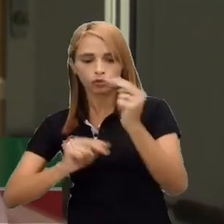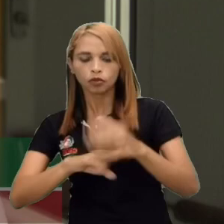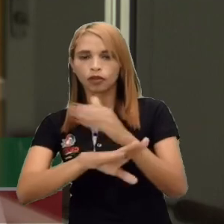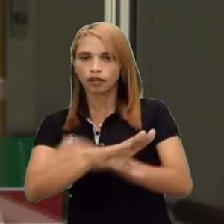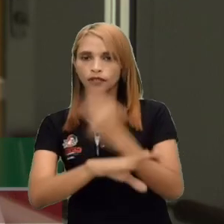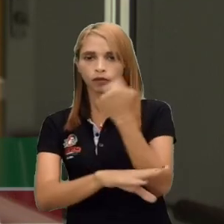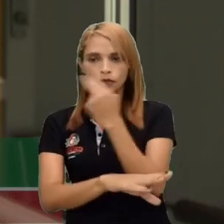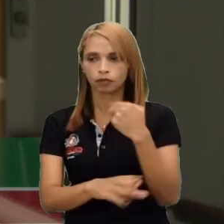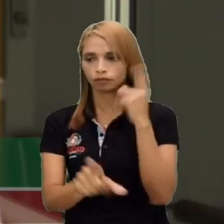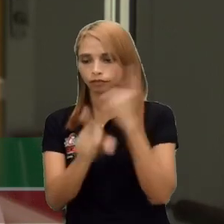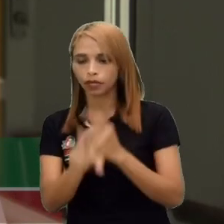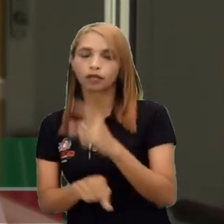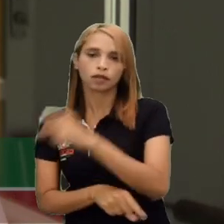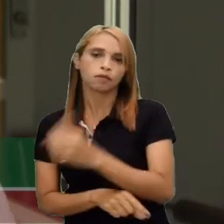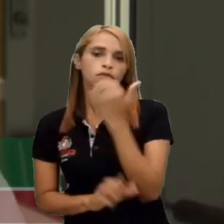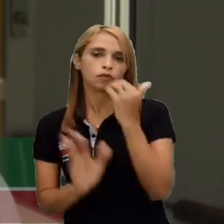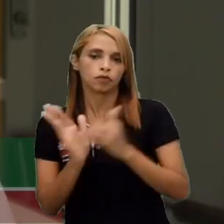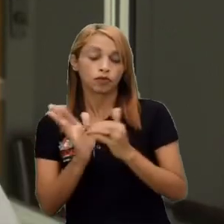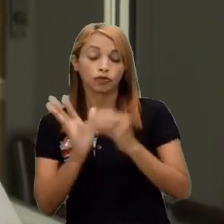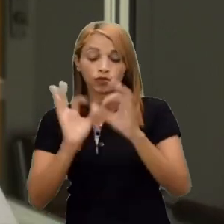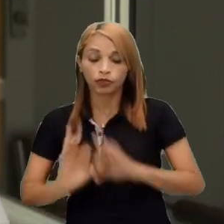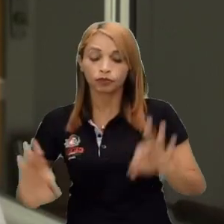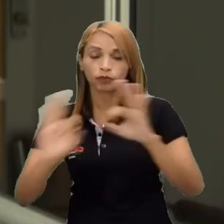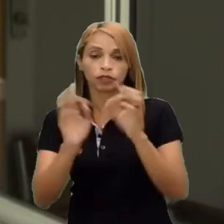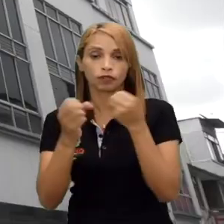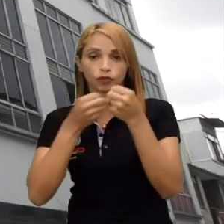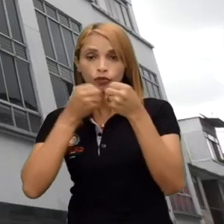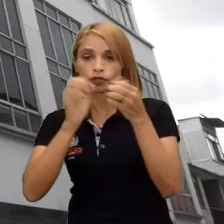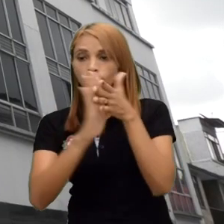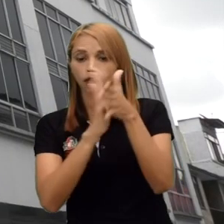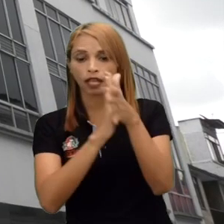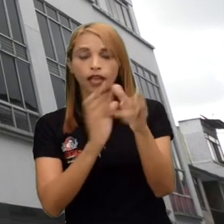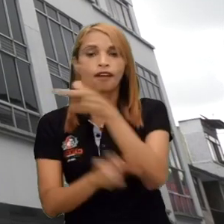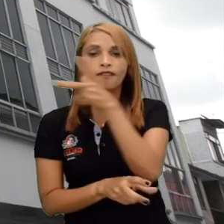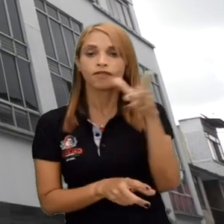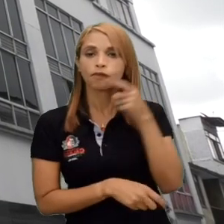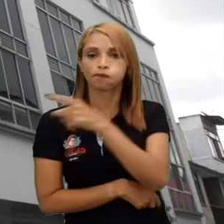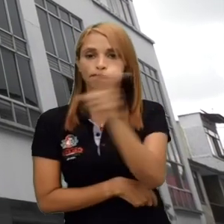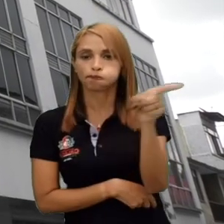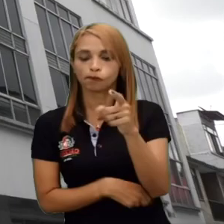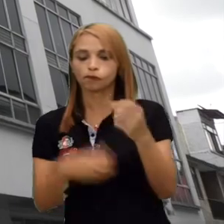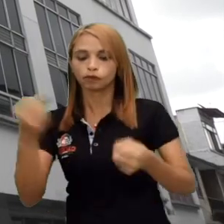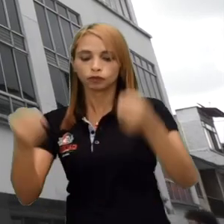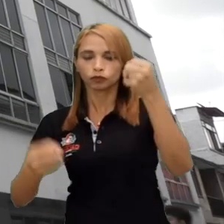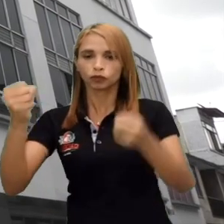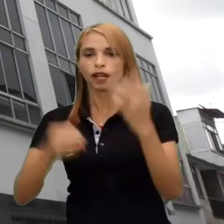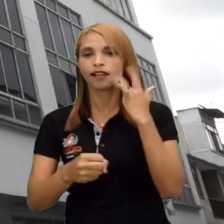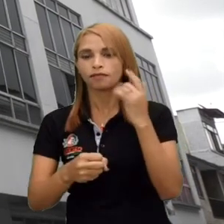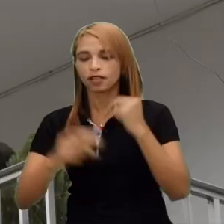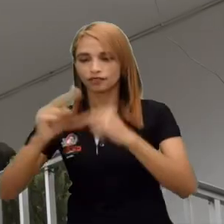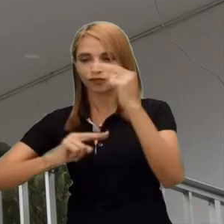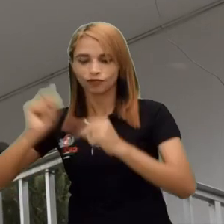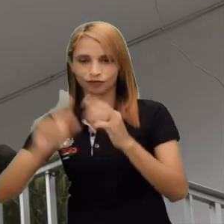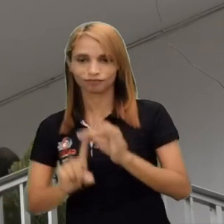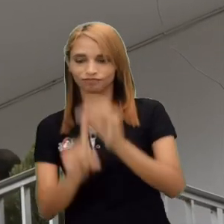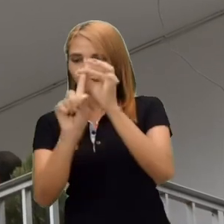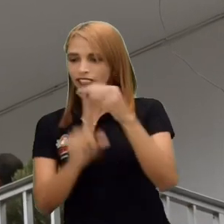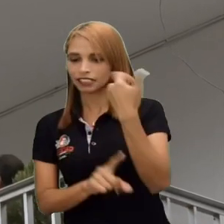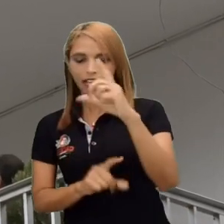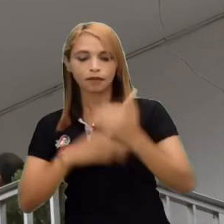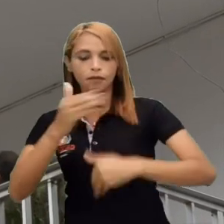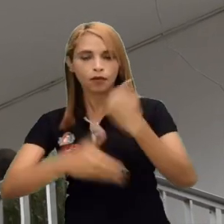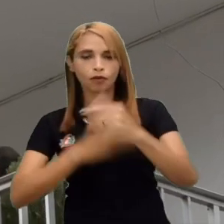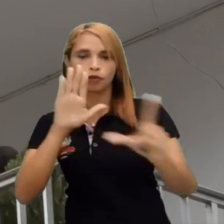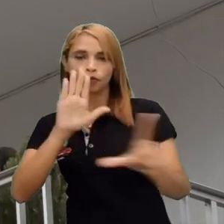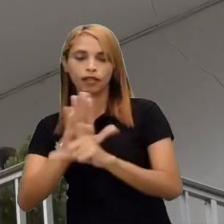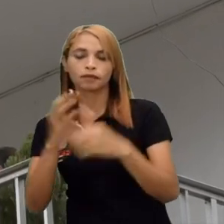cuales nos comprometimos, entre ellas pues una noticia muy importante para el sector rural, ya maquinaria ya la tenemos en nuestro poder, ya se está haciendo